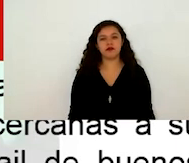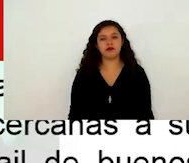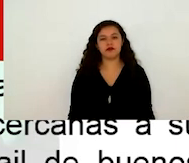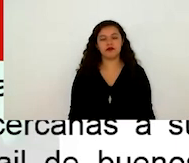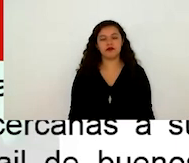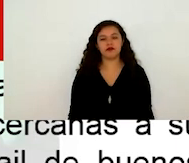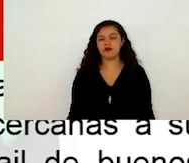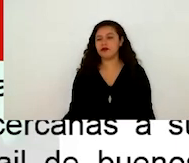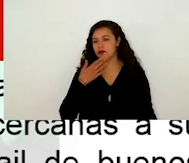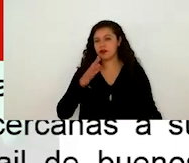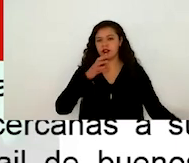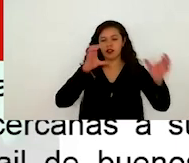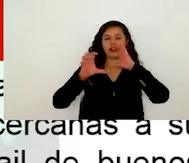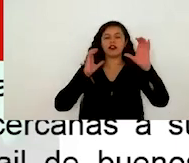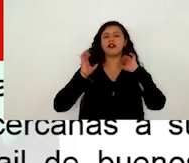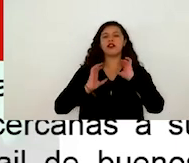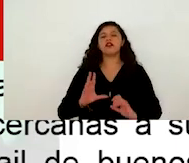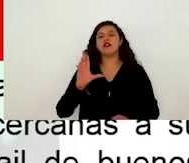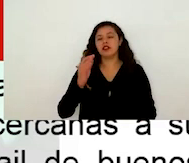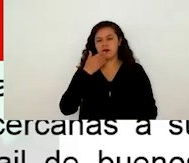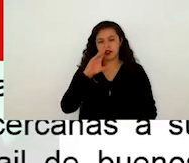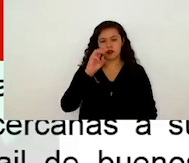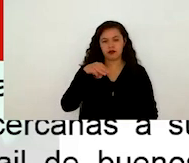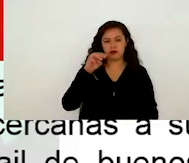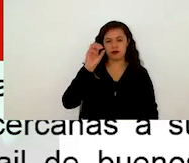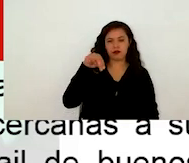es parte de la comunicación no verbal muy bien mónica